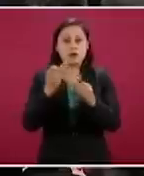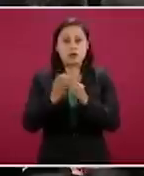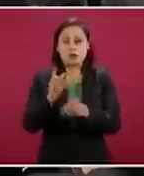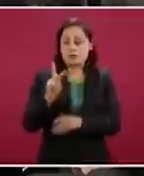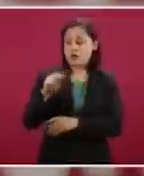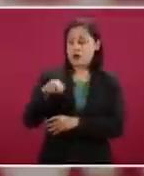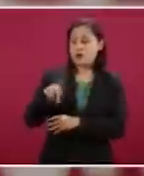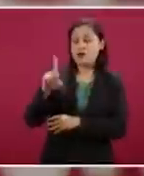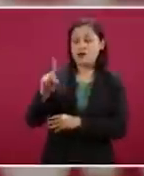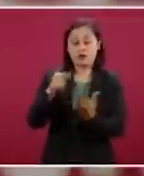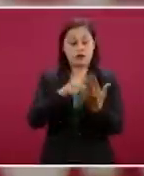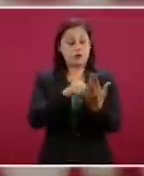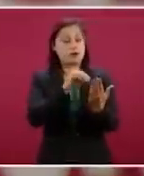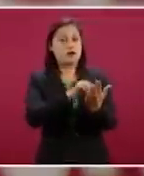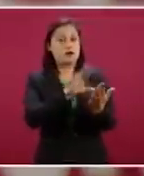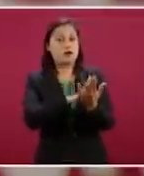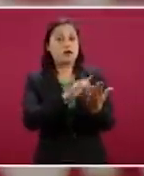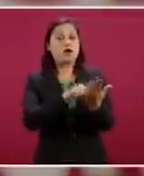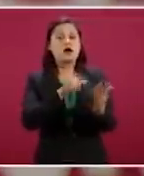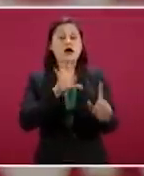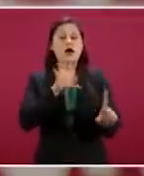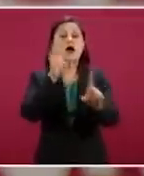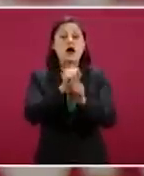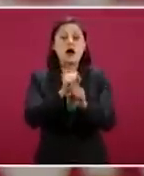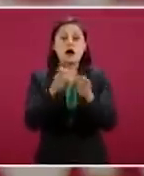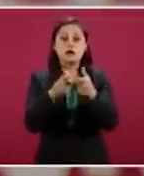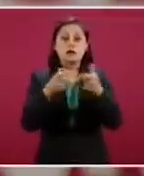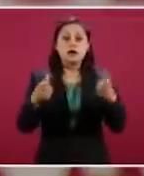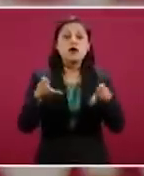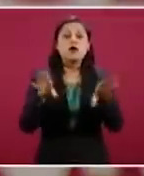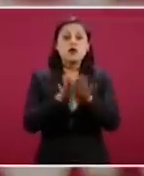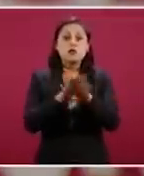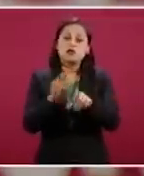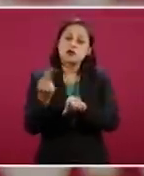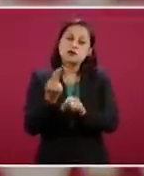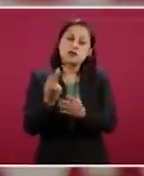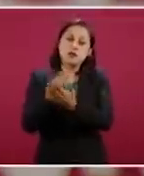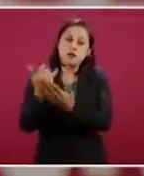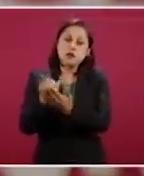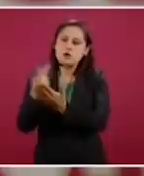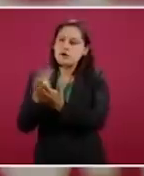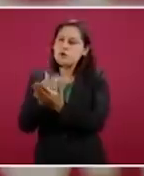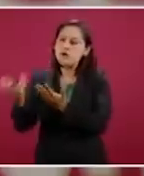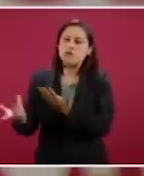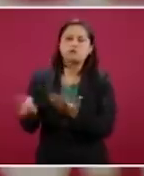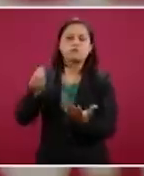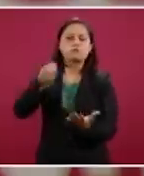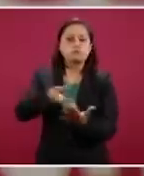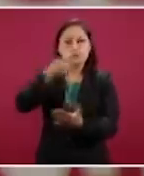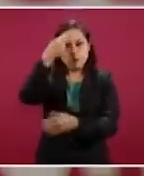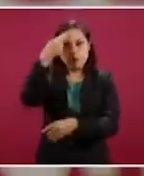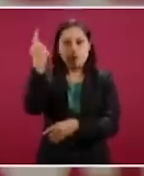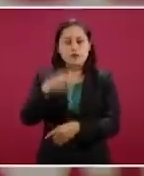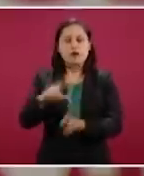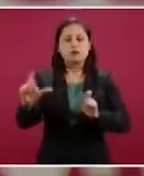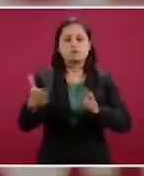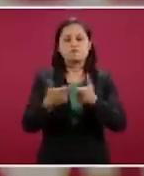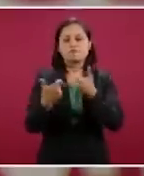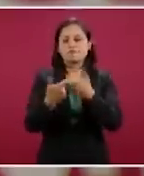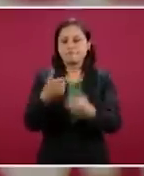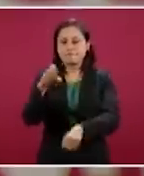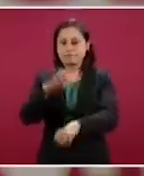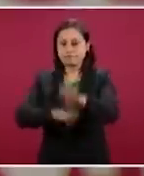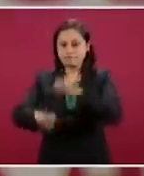de Desarrollo, es necesario seguir sumando proyectos en este mecanismo de colaboración público-privado y generar